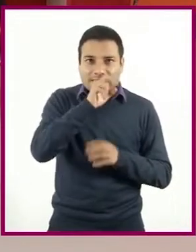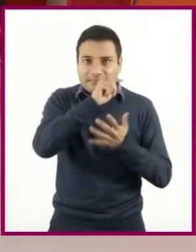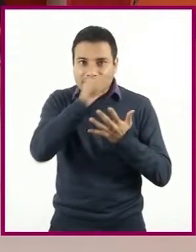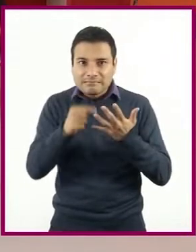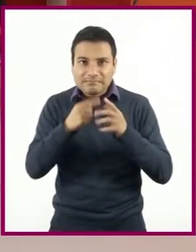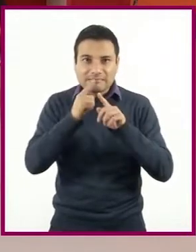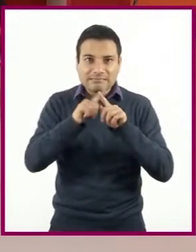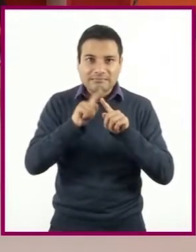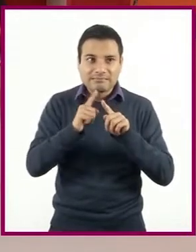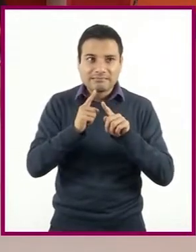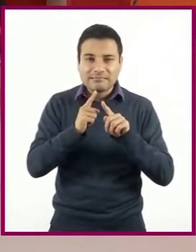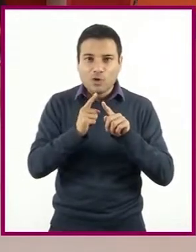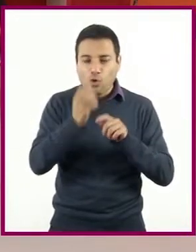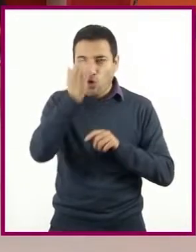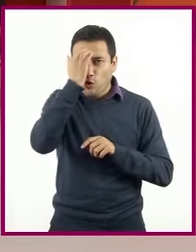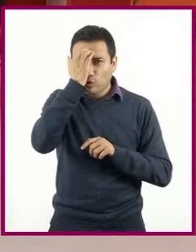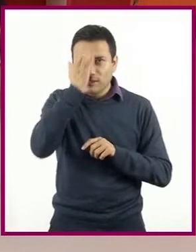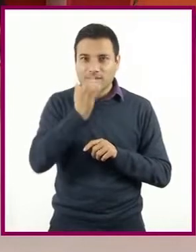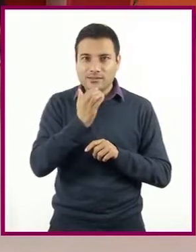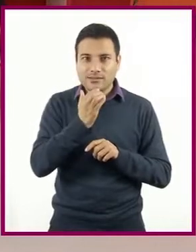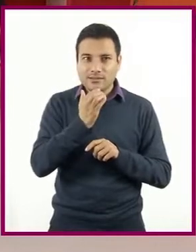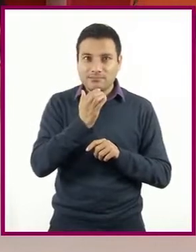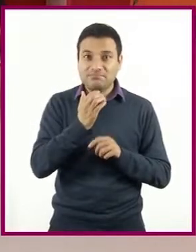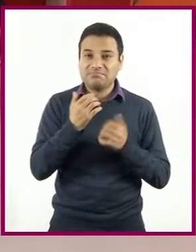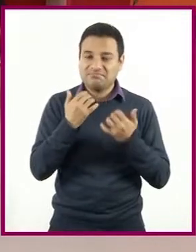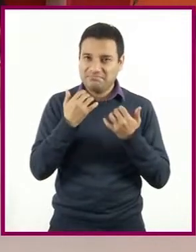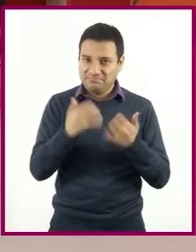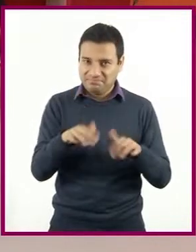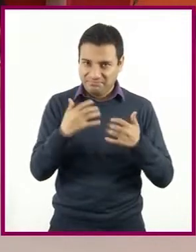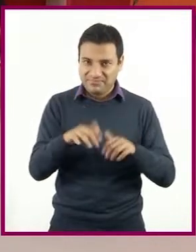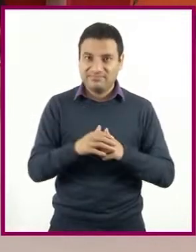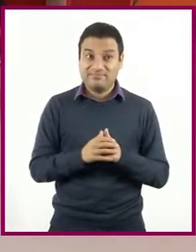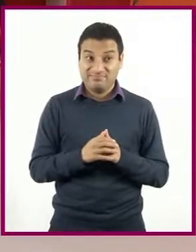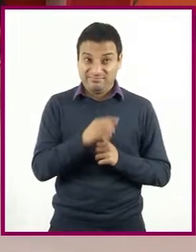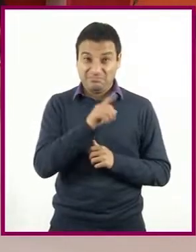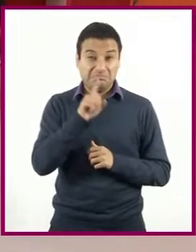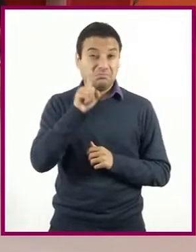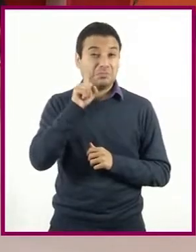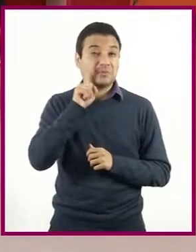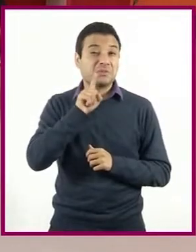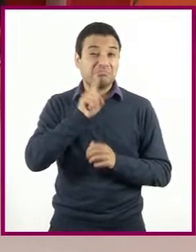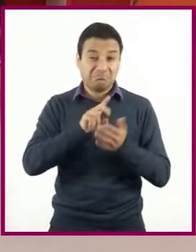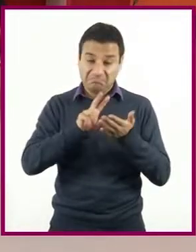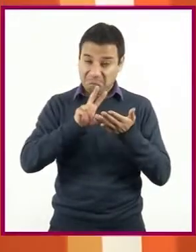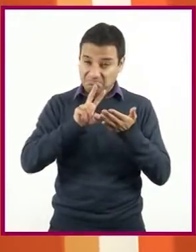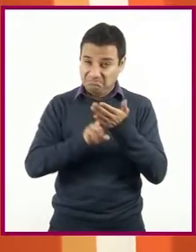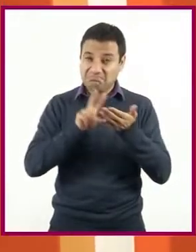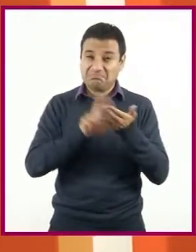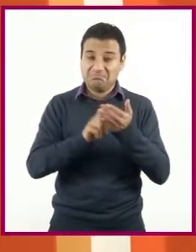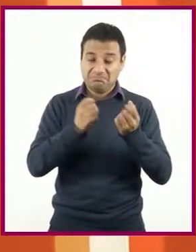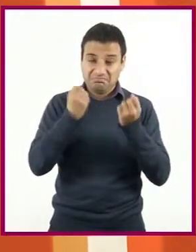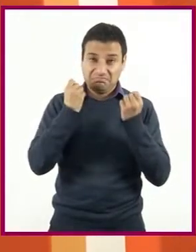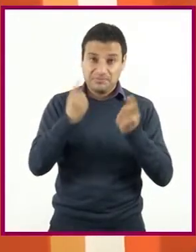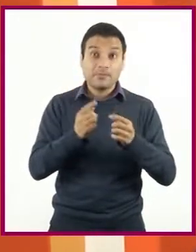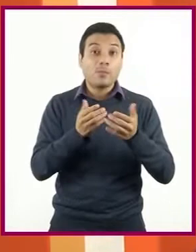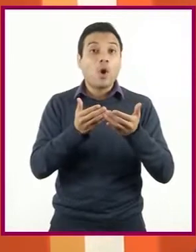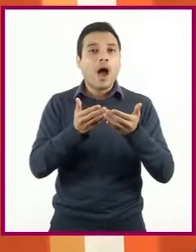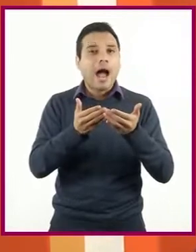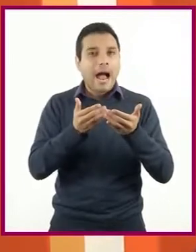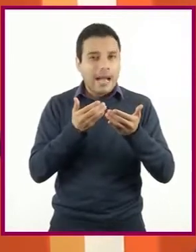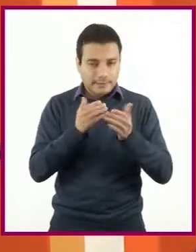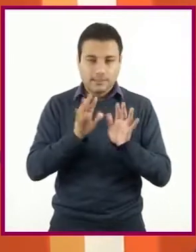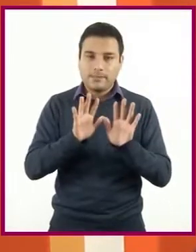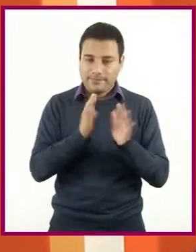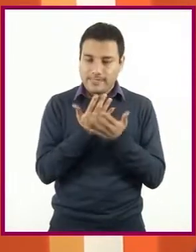y saber por qué es tan importante lo que hizo, que hoy en día es digno de que lo recordemos. Pero antes de que